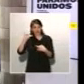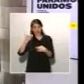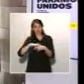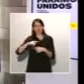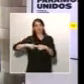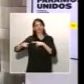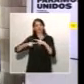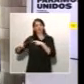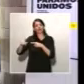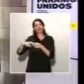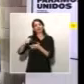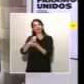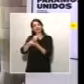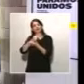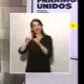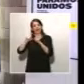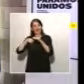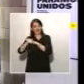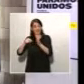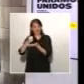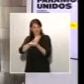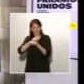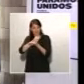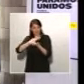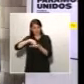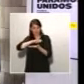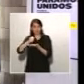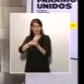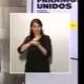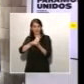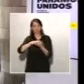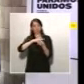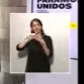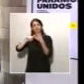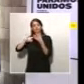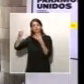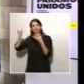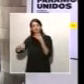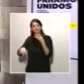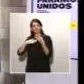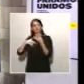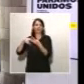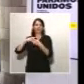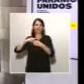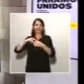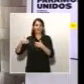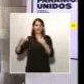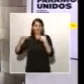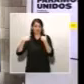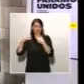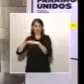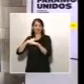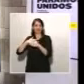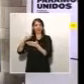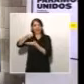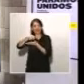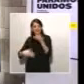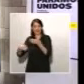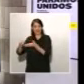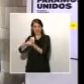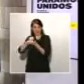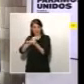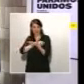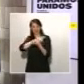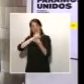Sanitarios. Patricia Lacruz, directora general de Cartera y Farmacia del Ministerio de Sanidad. Rodrigo Gutiérrez, director general de Ordenación Profesional del